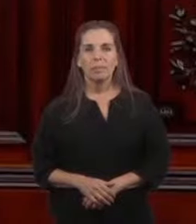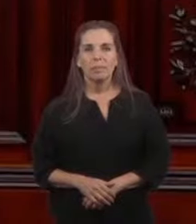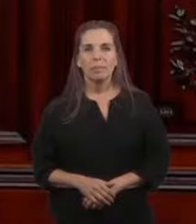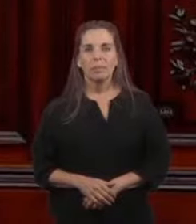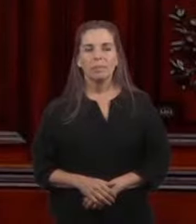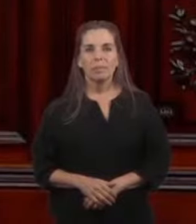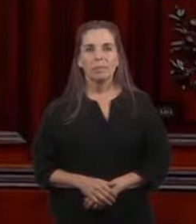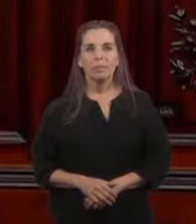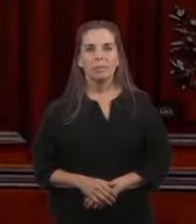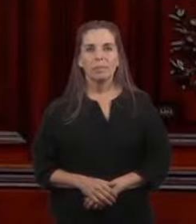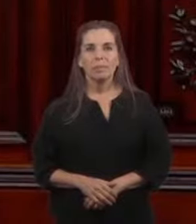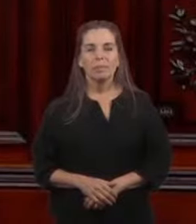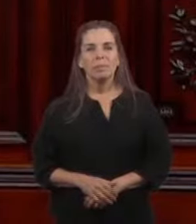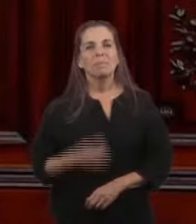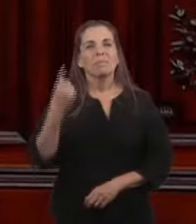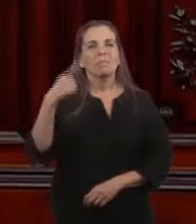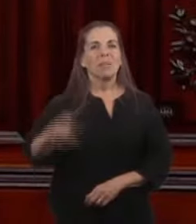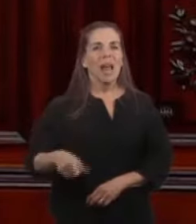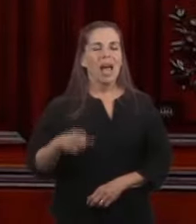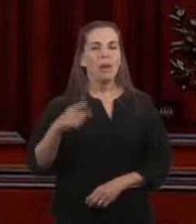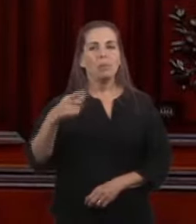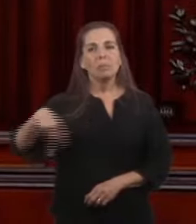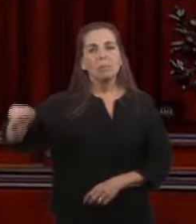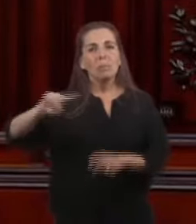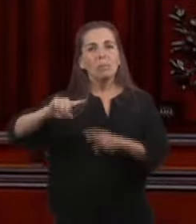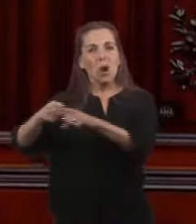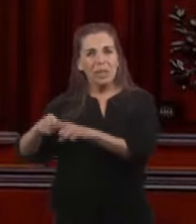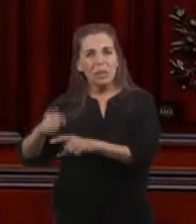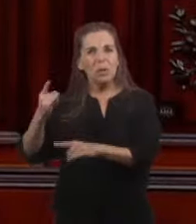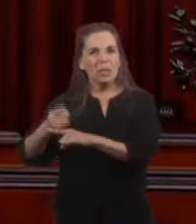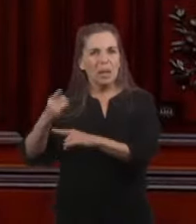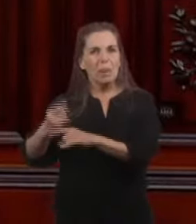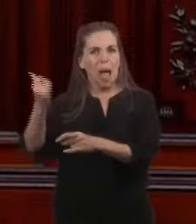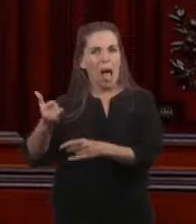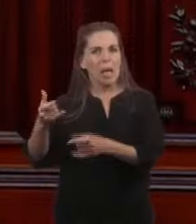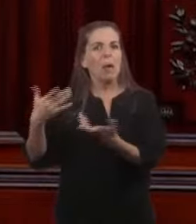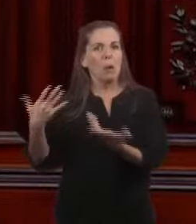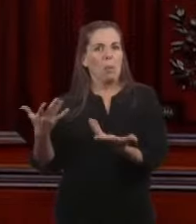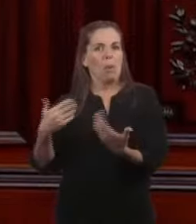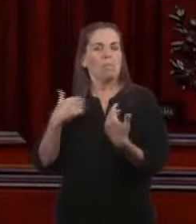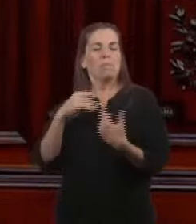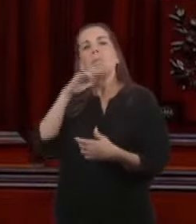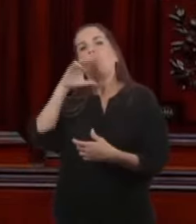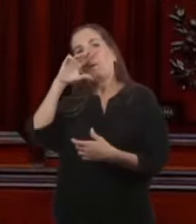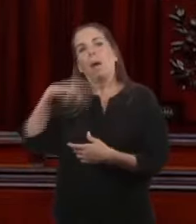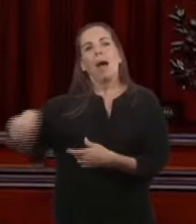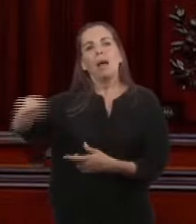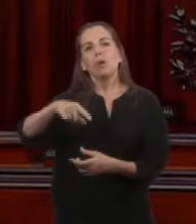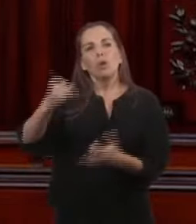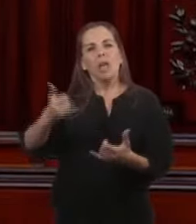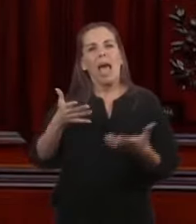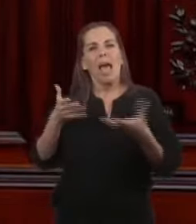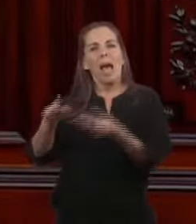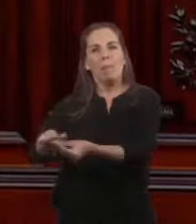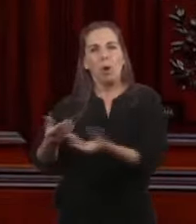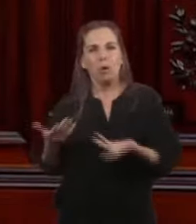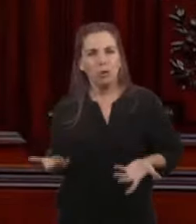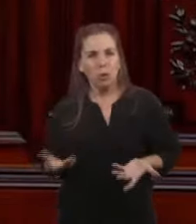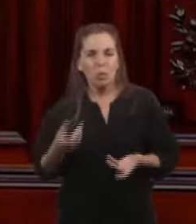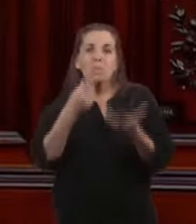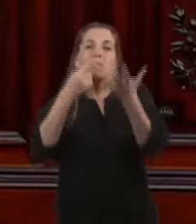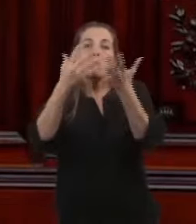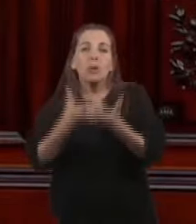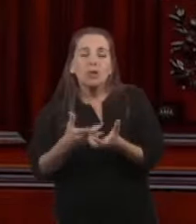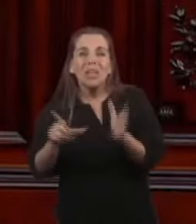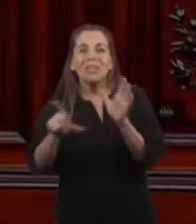lo paradójico es que siempre salen con enorme apoyo Porque es una regla tácita de la política Argentina que Cuanto más voto tiene un proyecto en